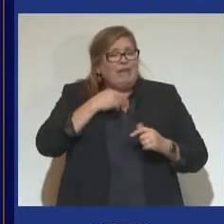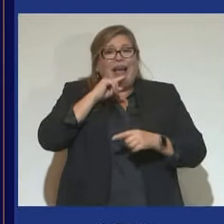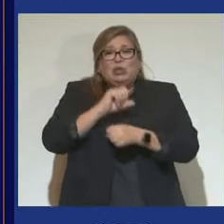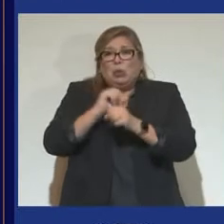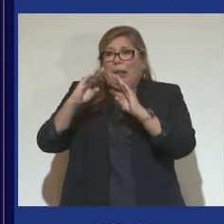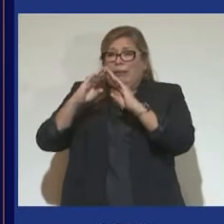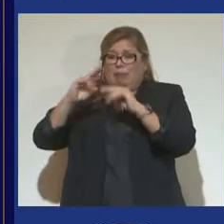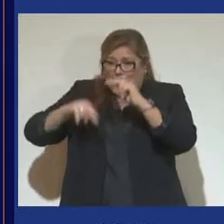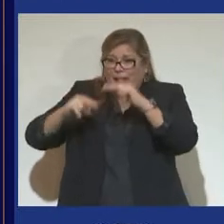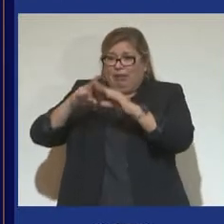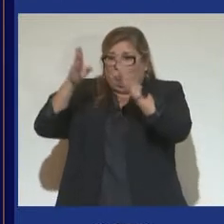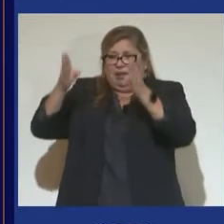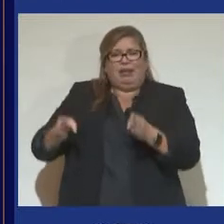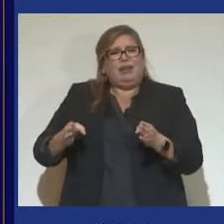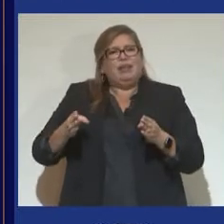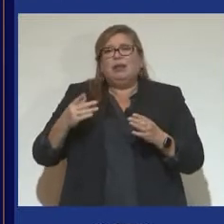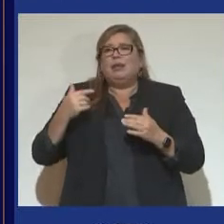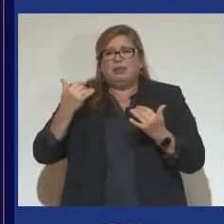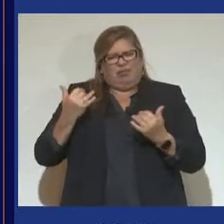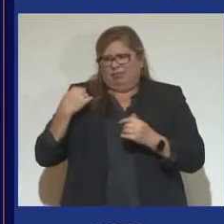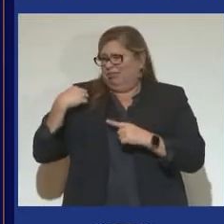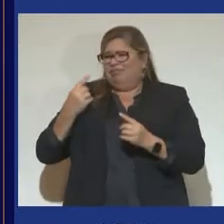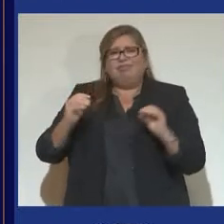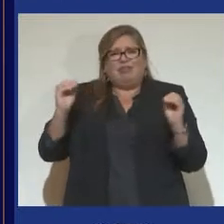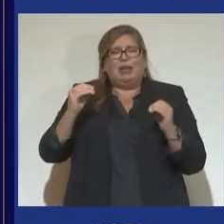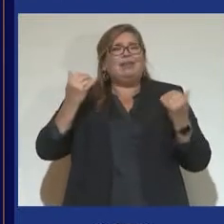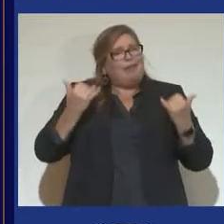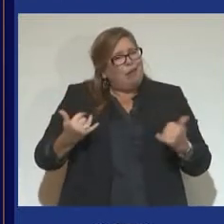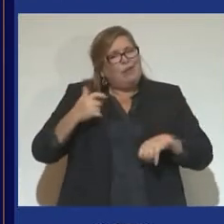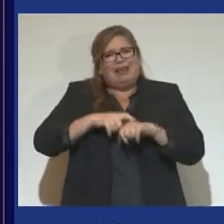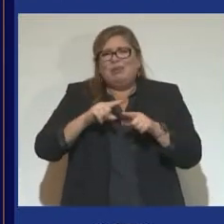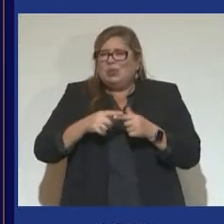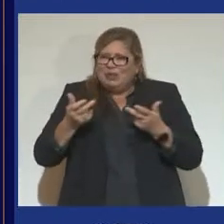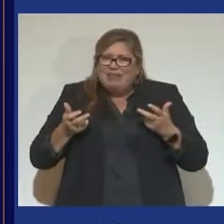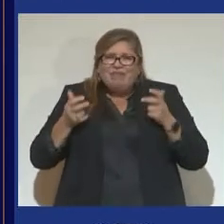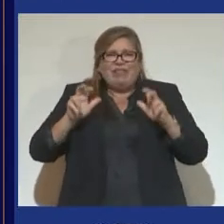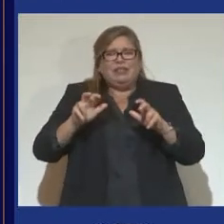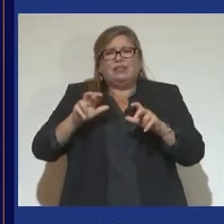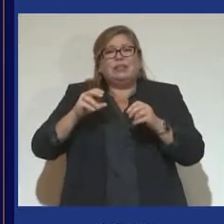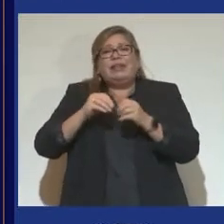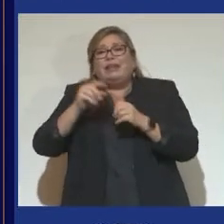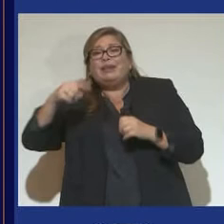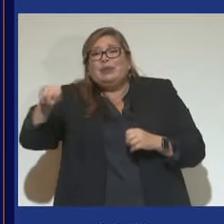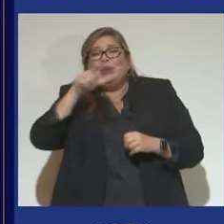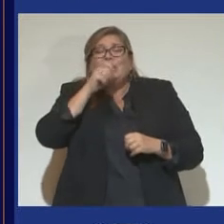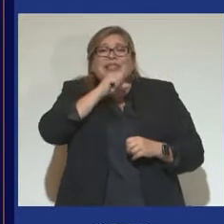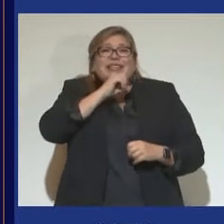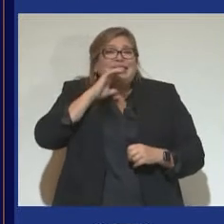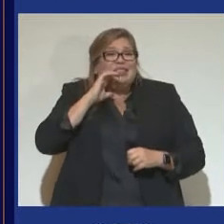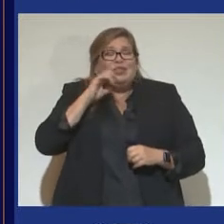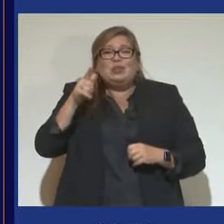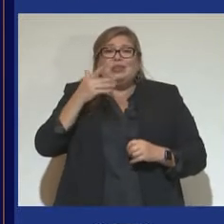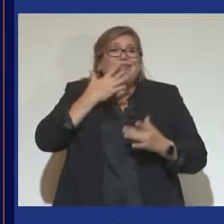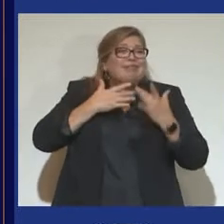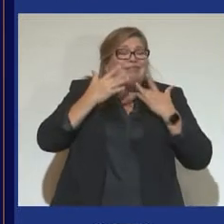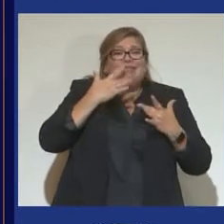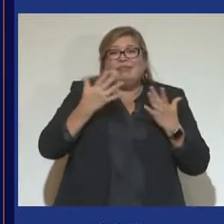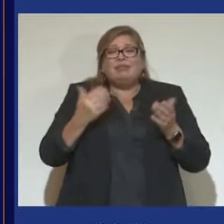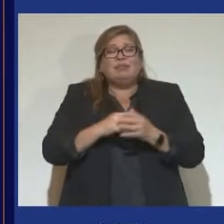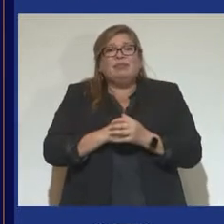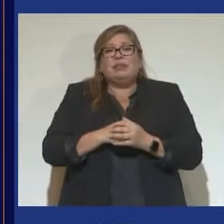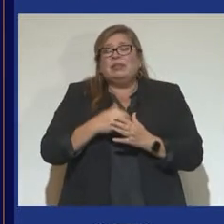este dinero para hacer esa inversión y vamos a invertir y dedicar nuestra inversión a nuestras personas mayores y